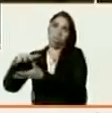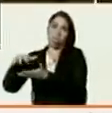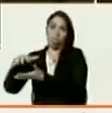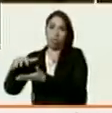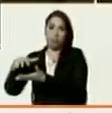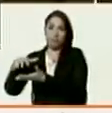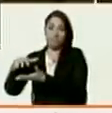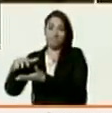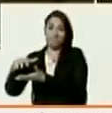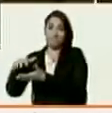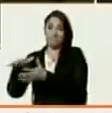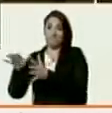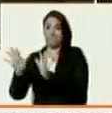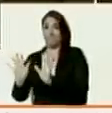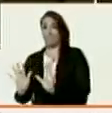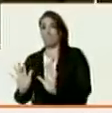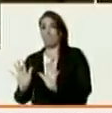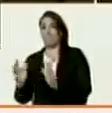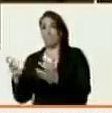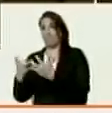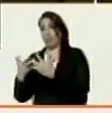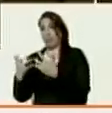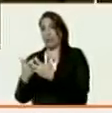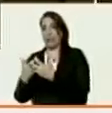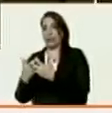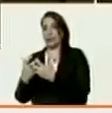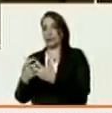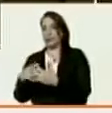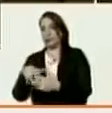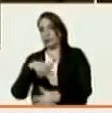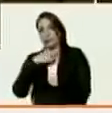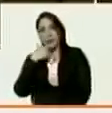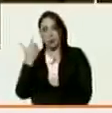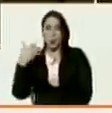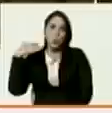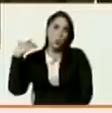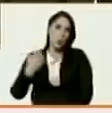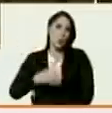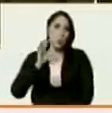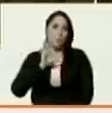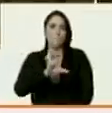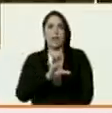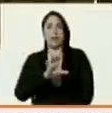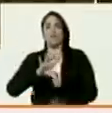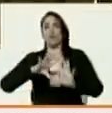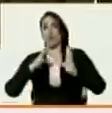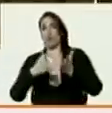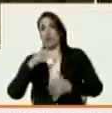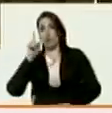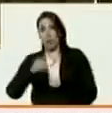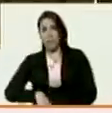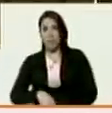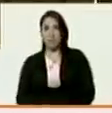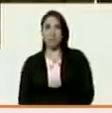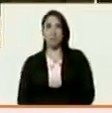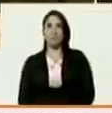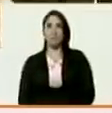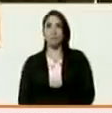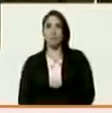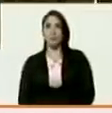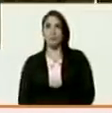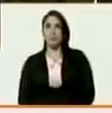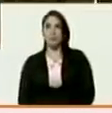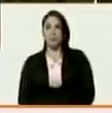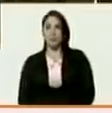una pelea que verdaderamente es muy penosa para el país y para el mundo. No es otra cosa